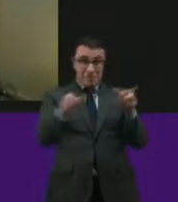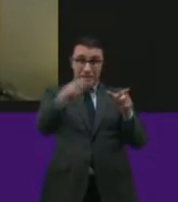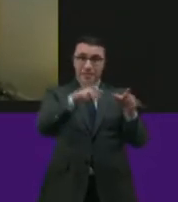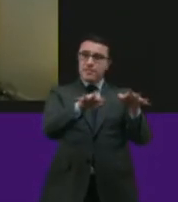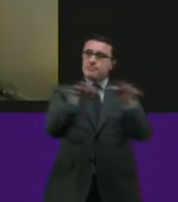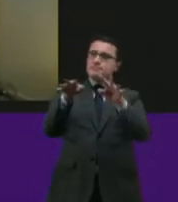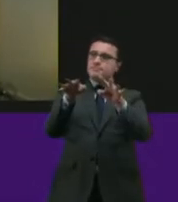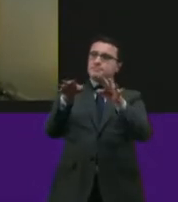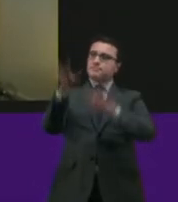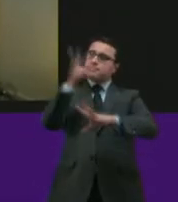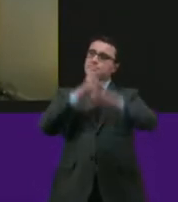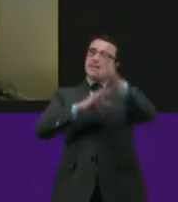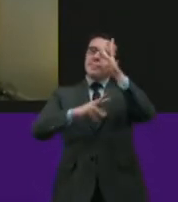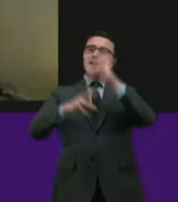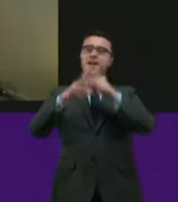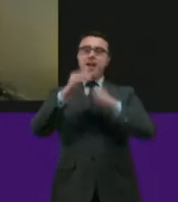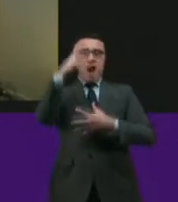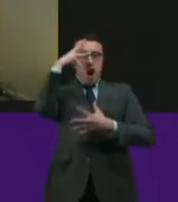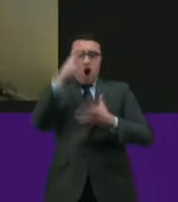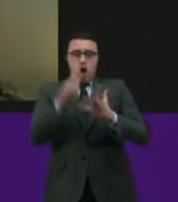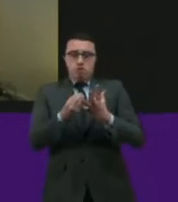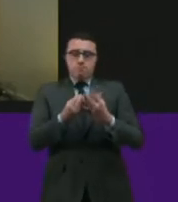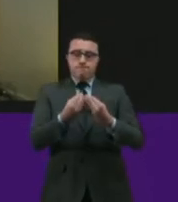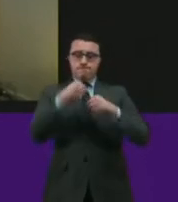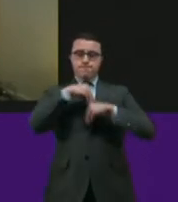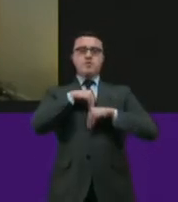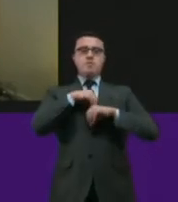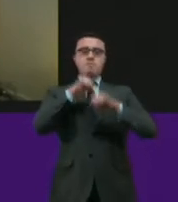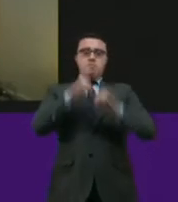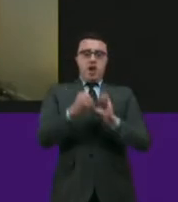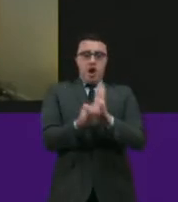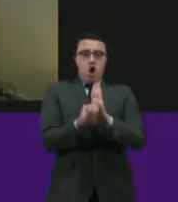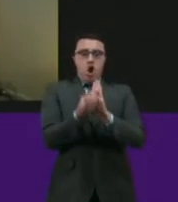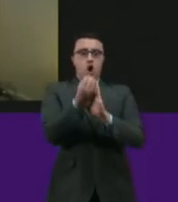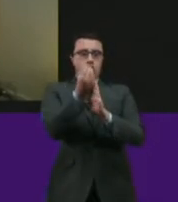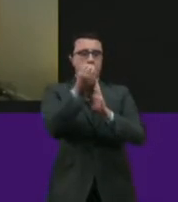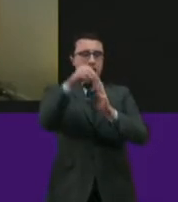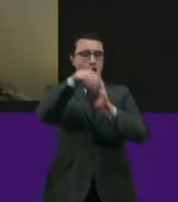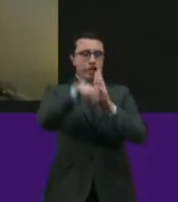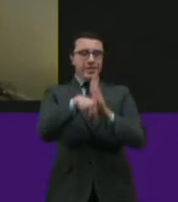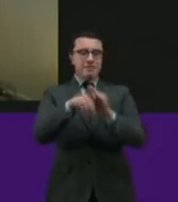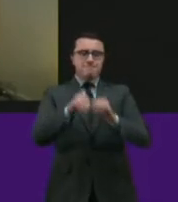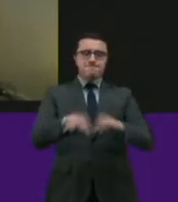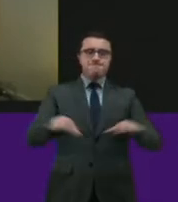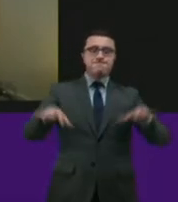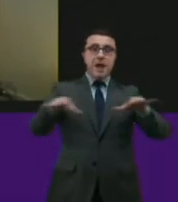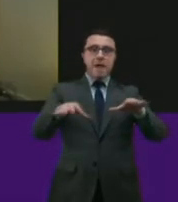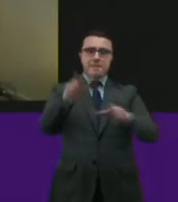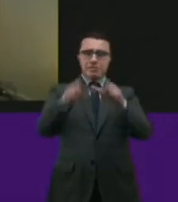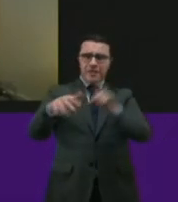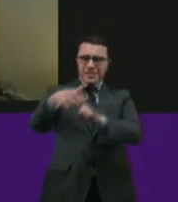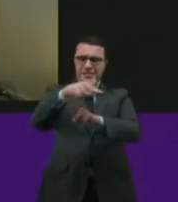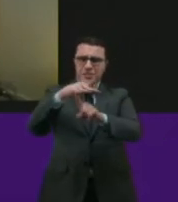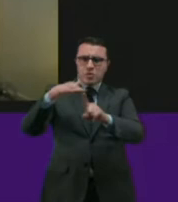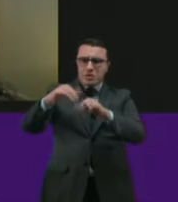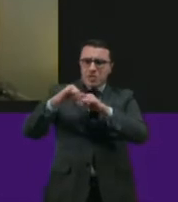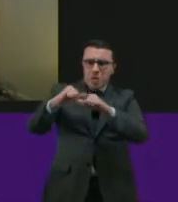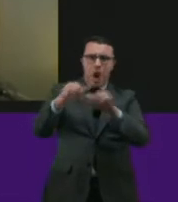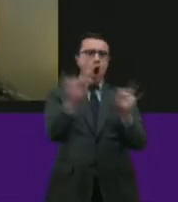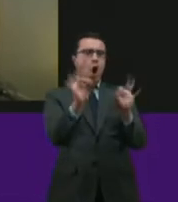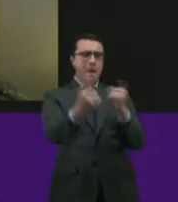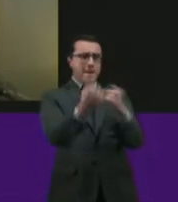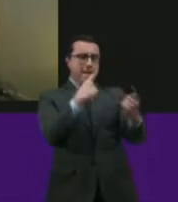sacar bastantes conclusiones y tengamos como un contenido potente para los que tienen situaciones parecidas o preguntas